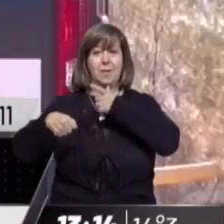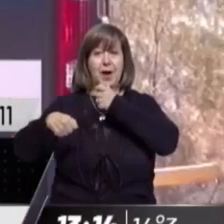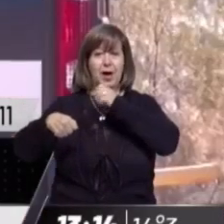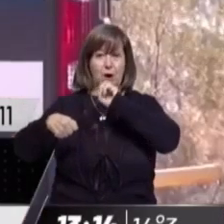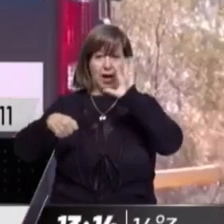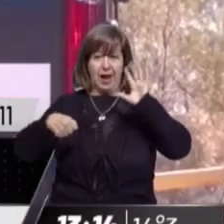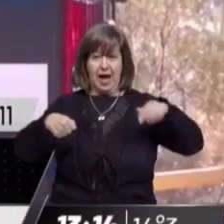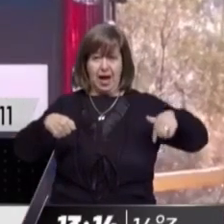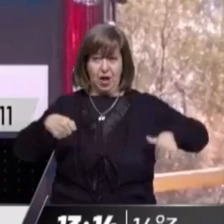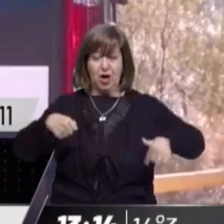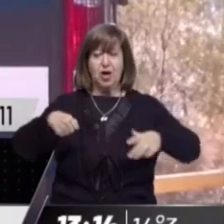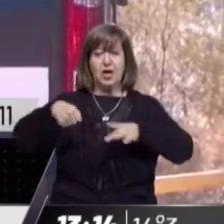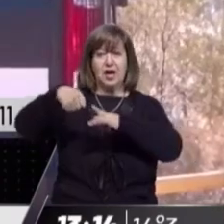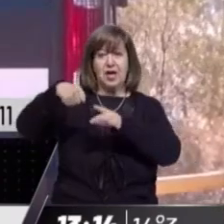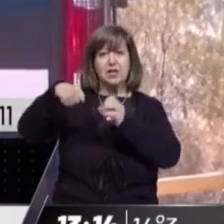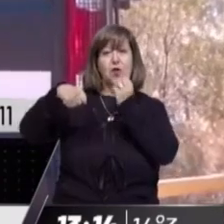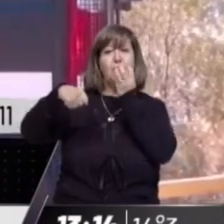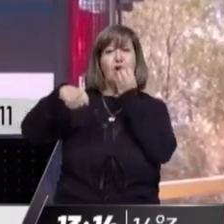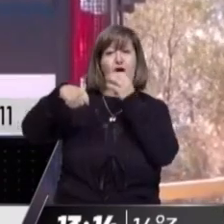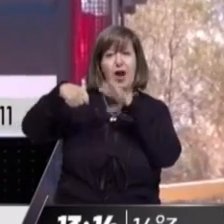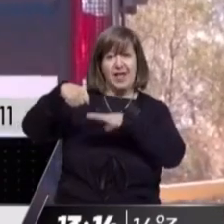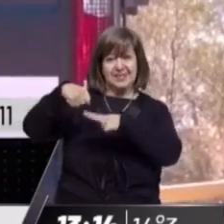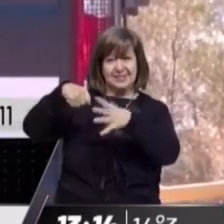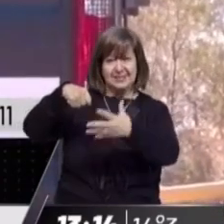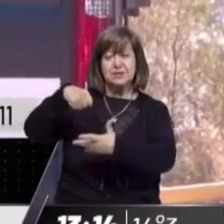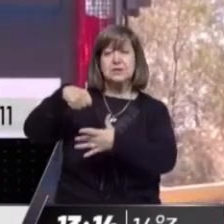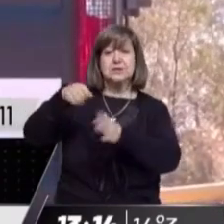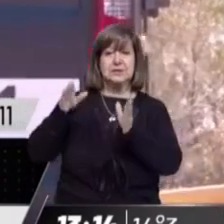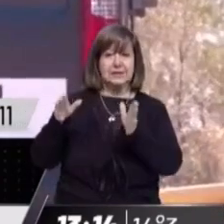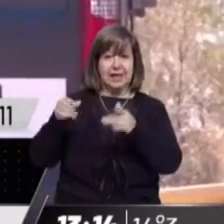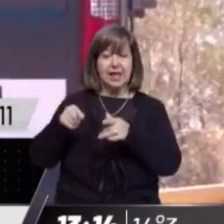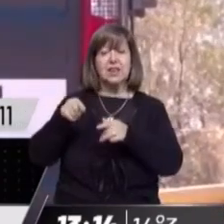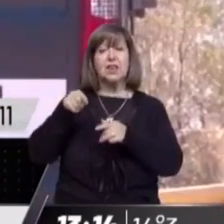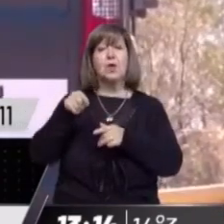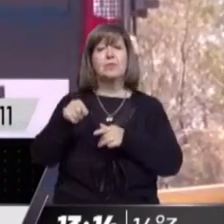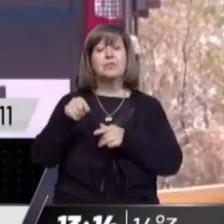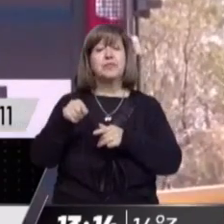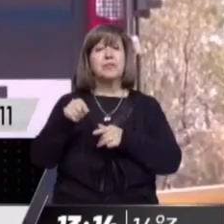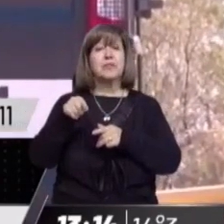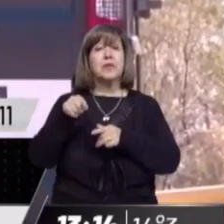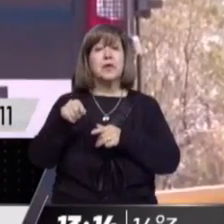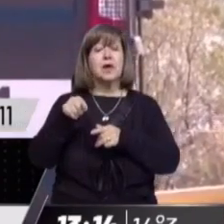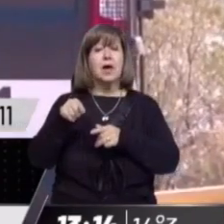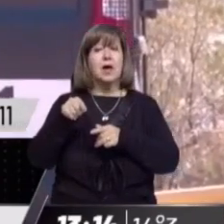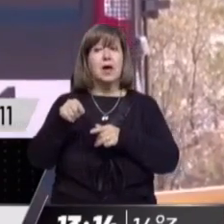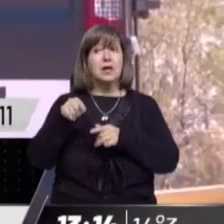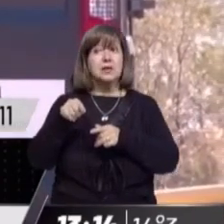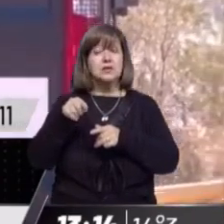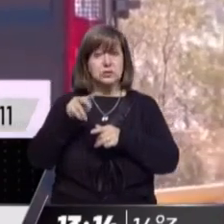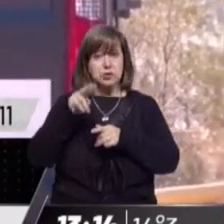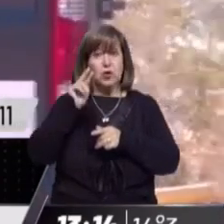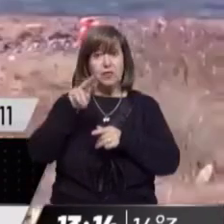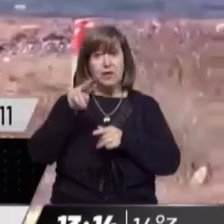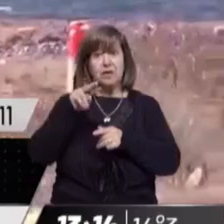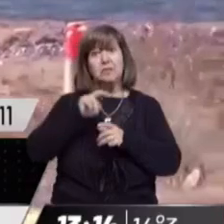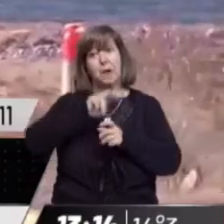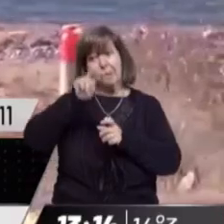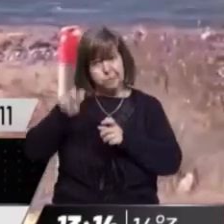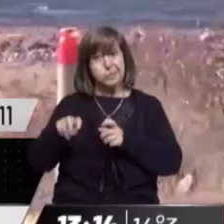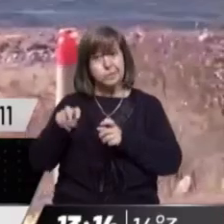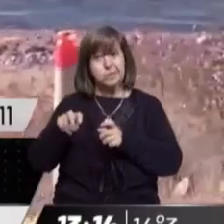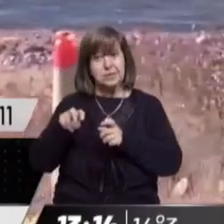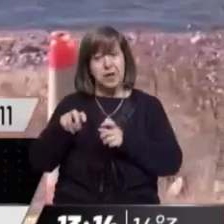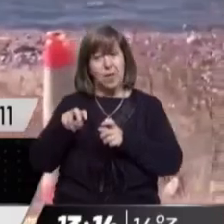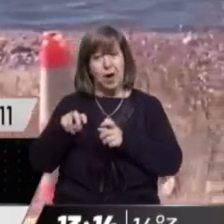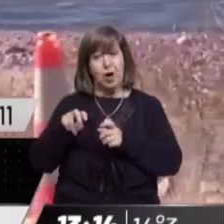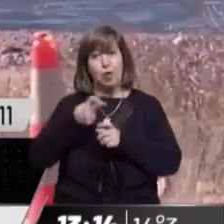eso se ve en el video del micro que yo lo vi hace un rato eem están haciendo rastrillajes con ayuda de algunos bomberos a la orilla del río